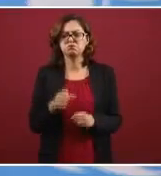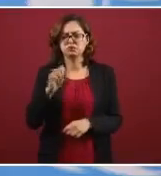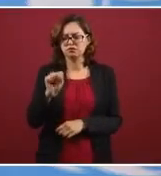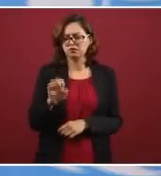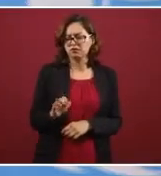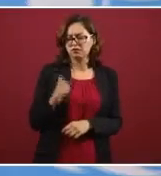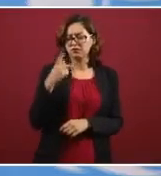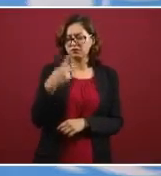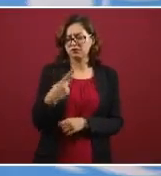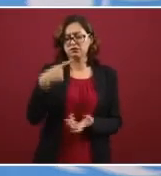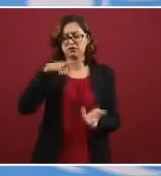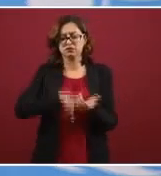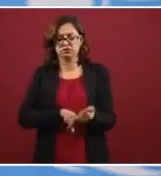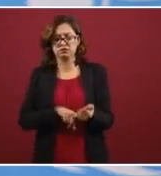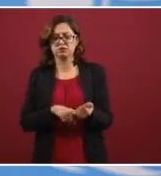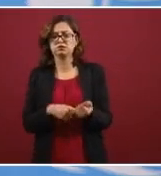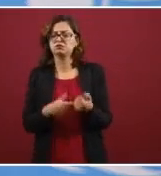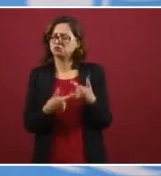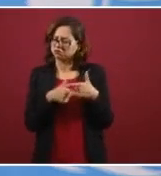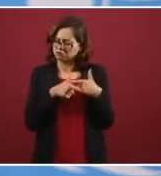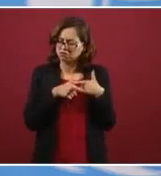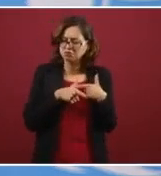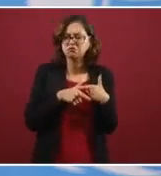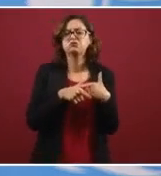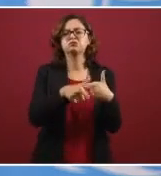Educación Pública lo va a mantener.